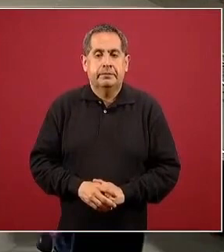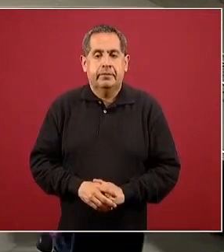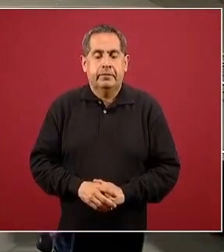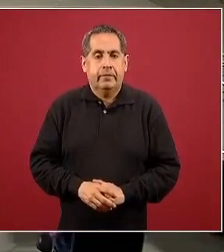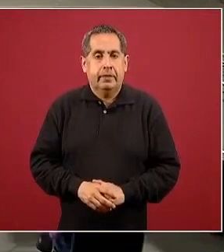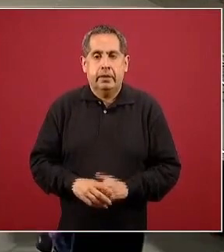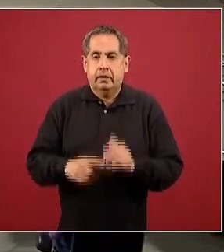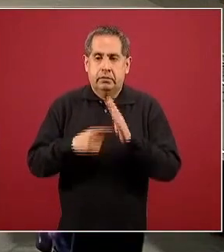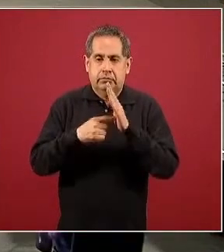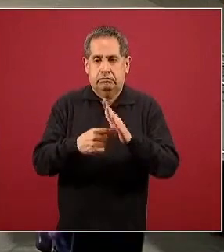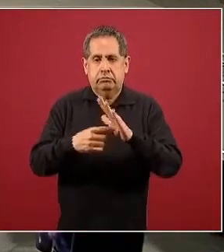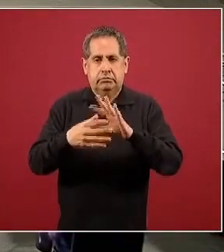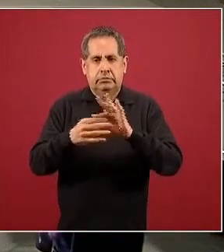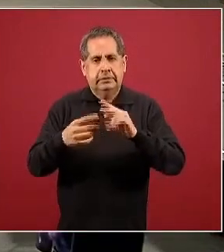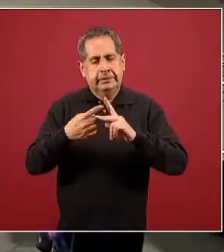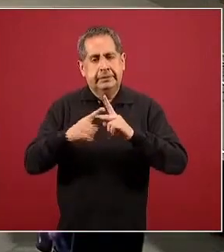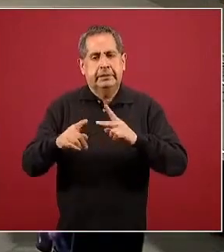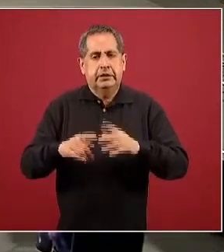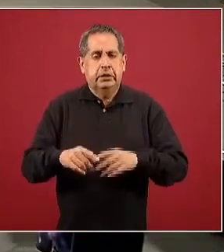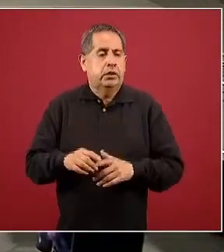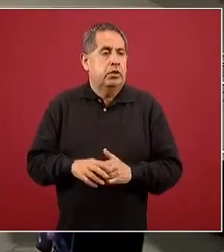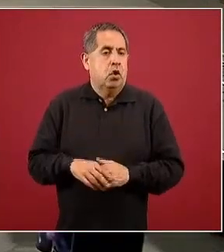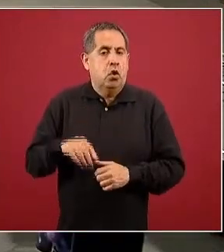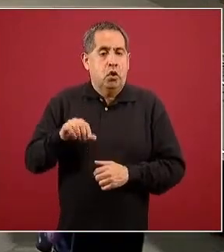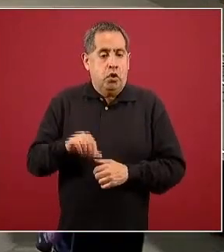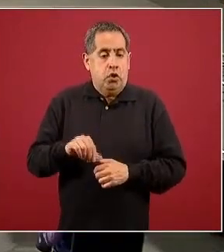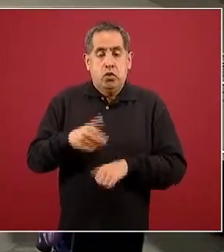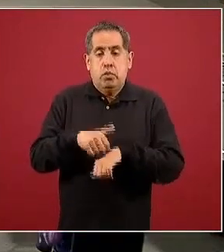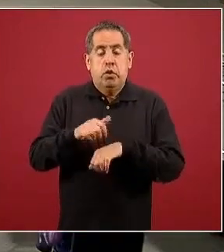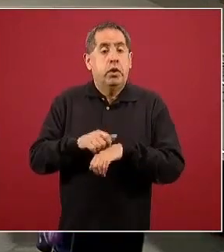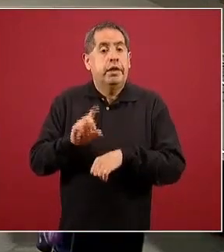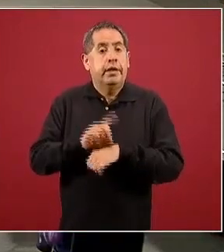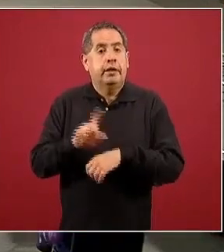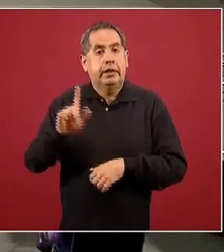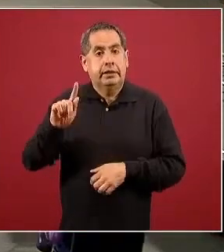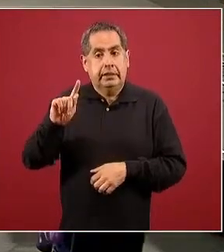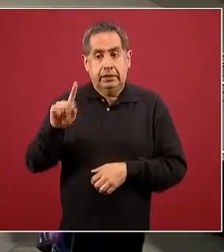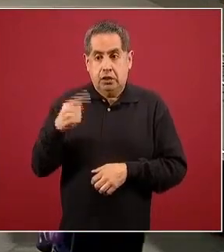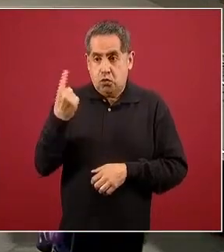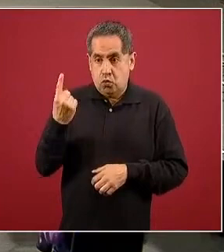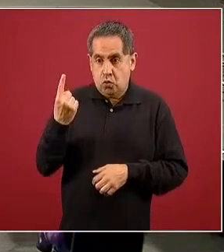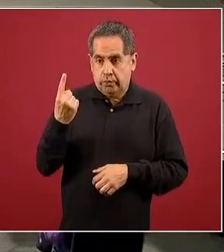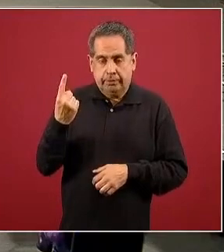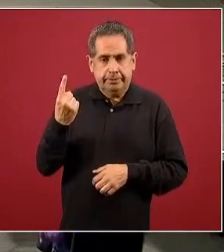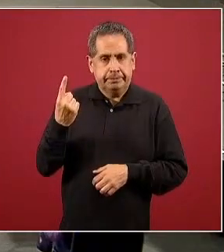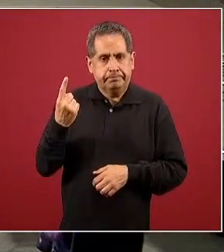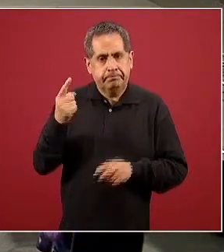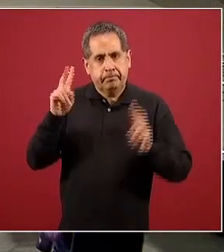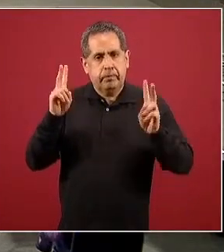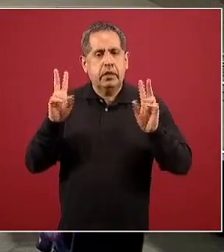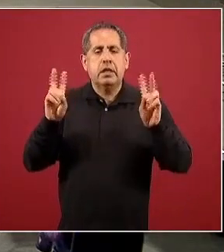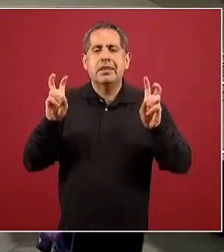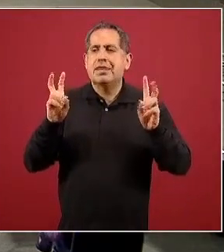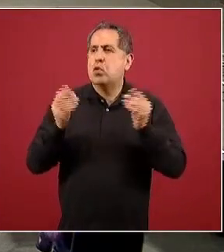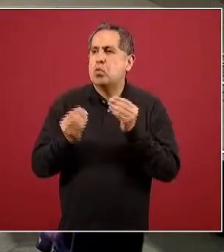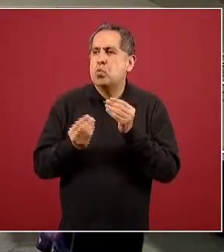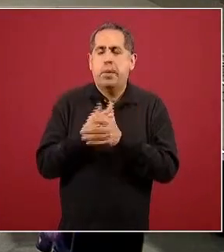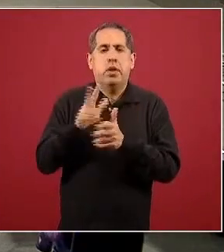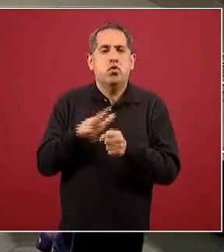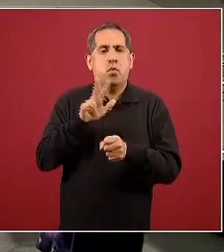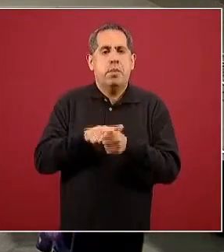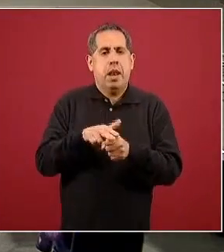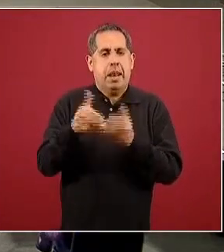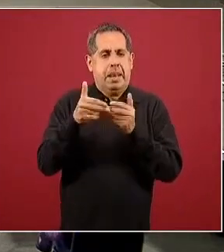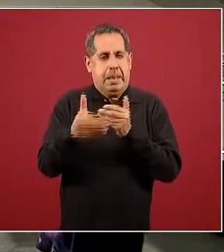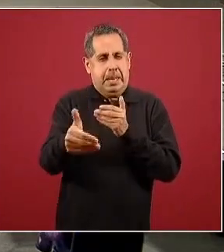Para comenzar, pues vamos a ver, es el día número 71 de la nueva normalidad, recordando esta